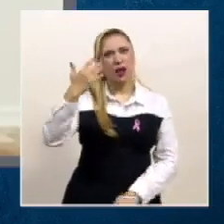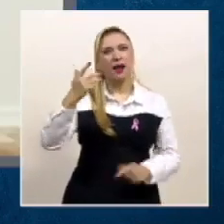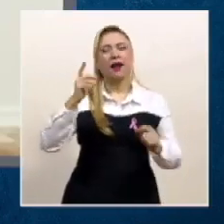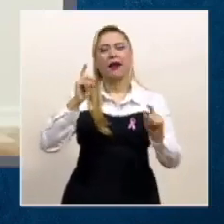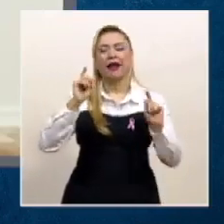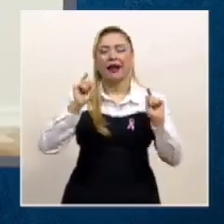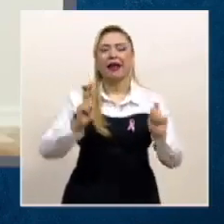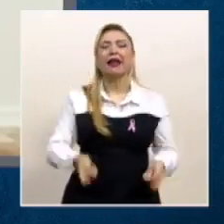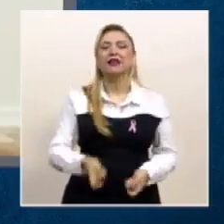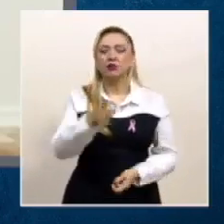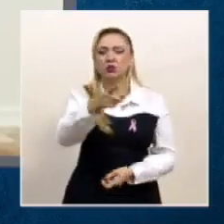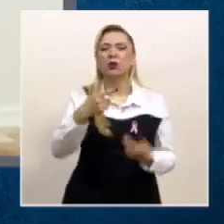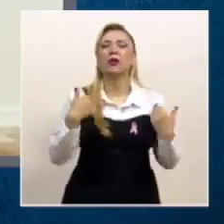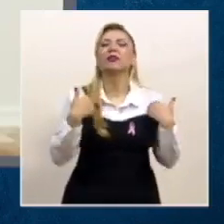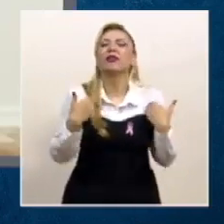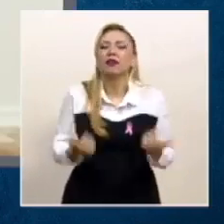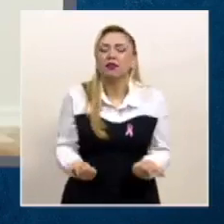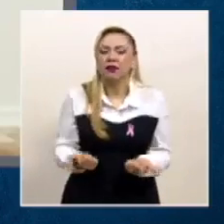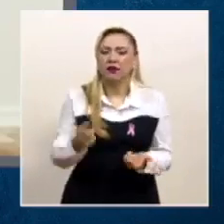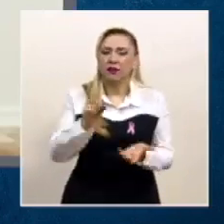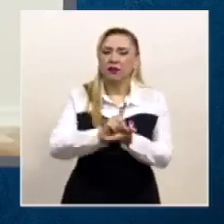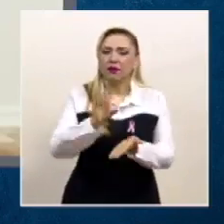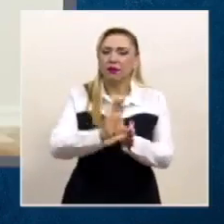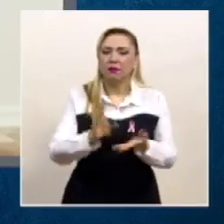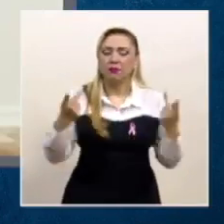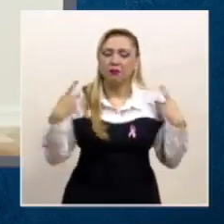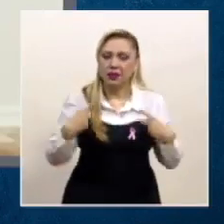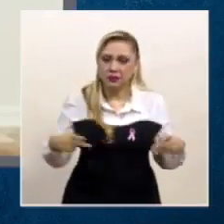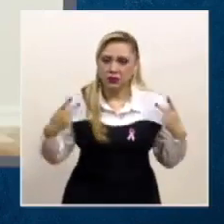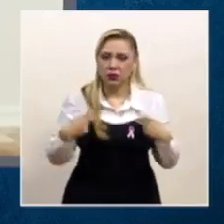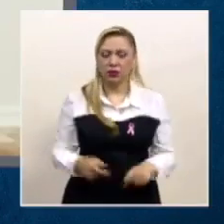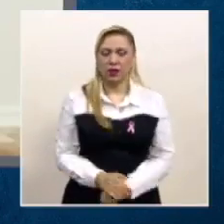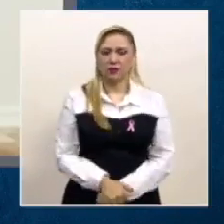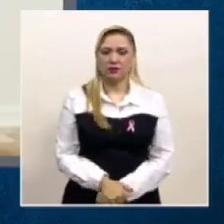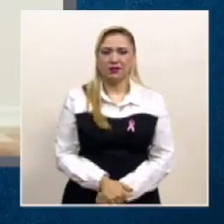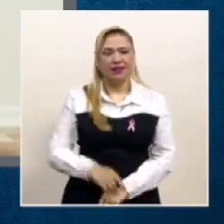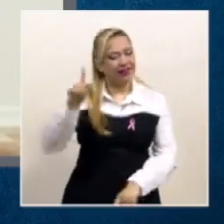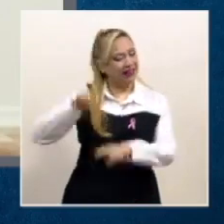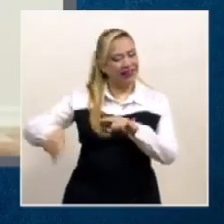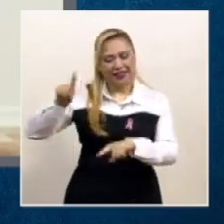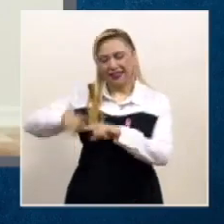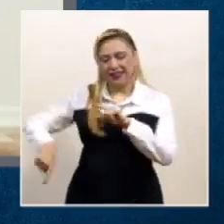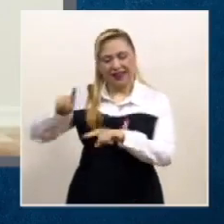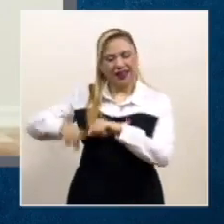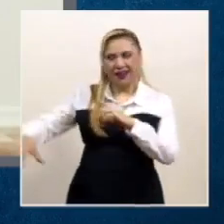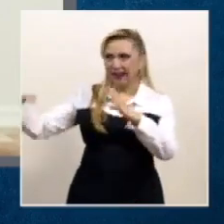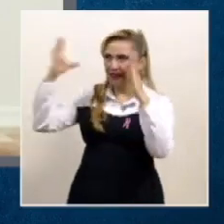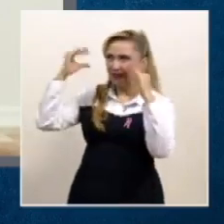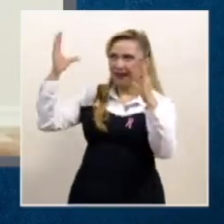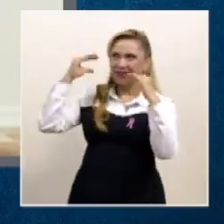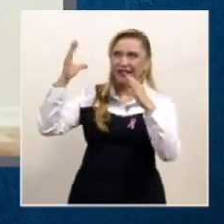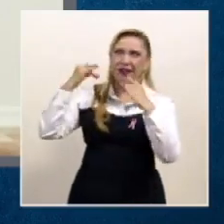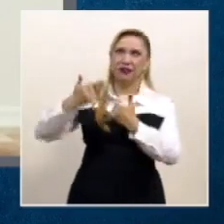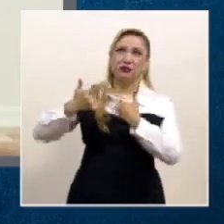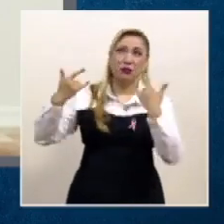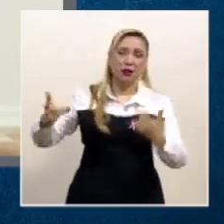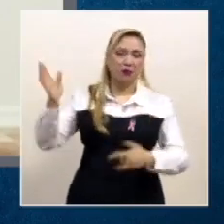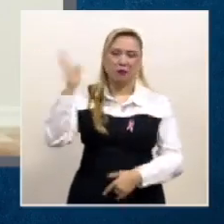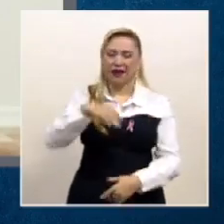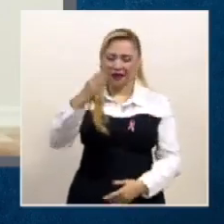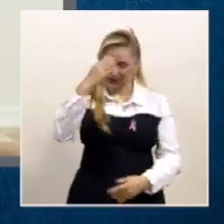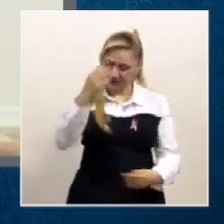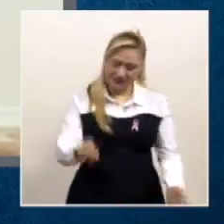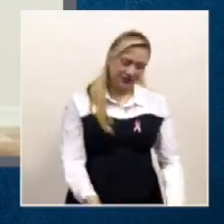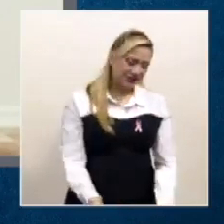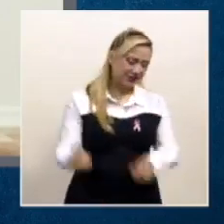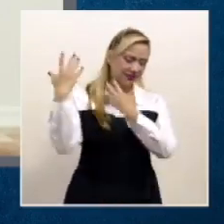entendemos en relación con personas con discapacidad y a deconstruir un poco lo que nos han enseñado históricamente, porque